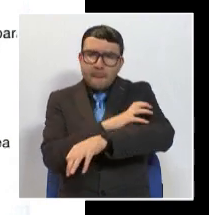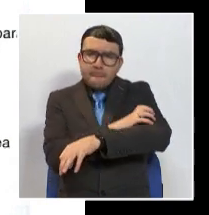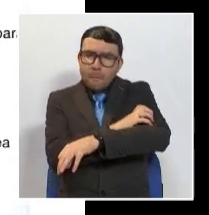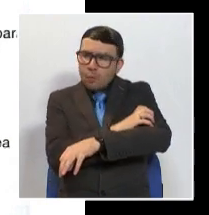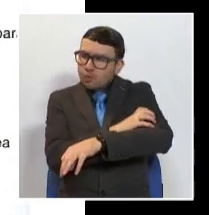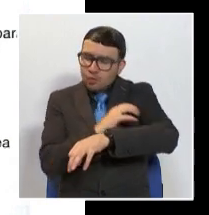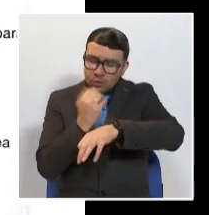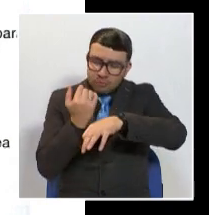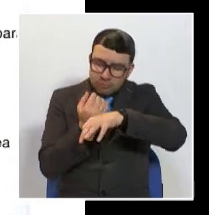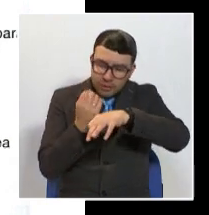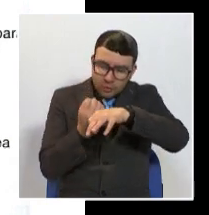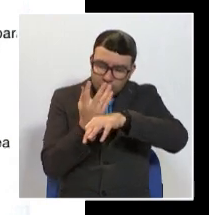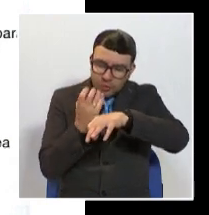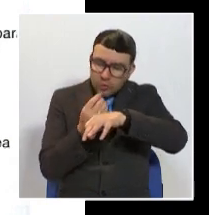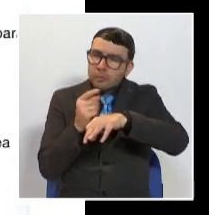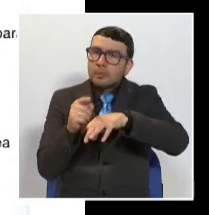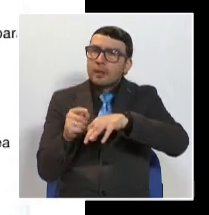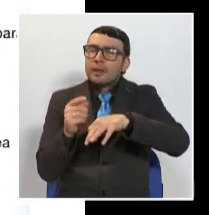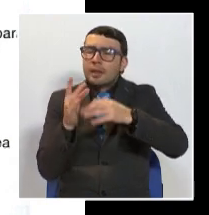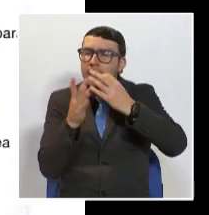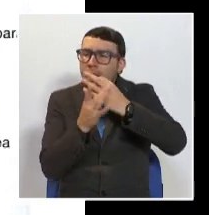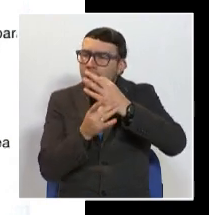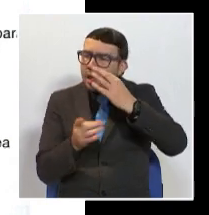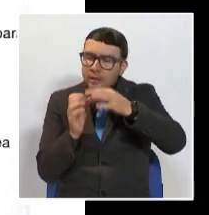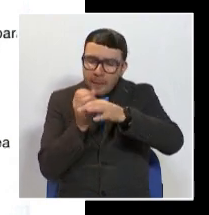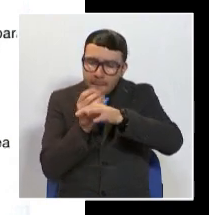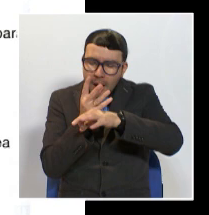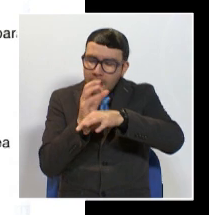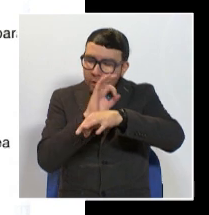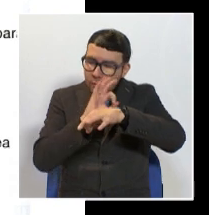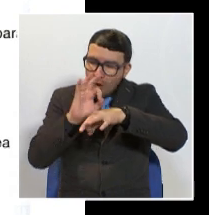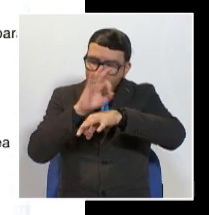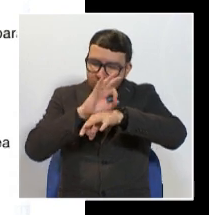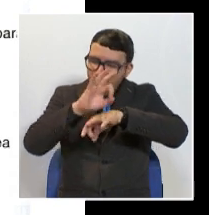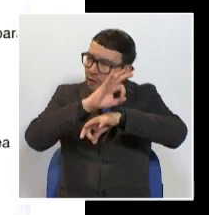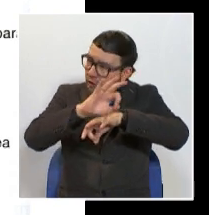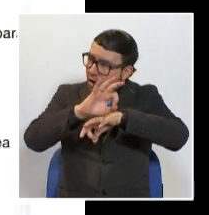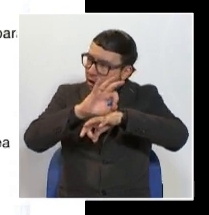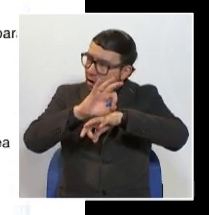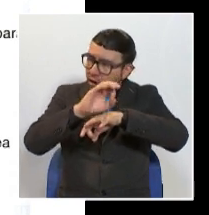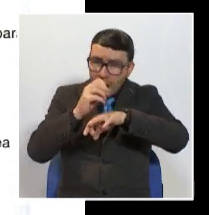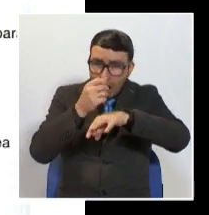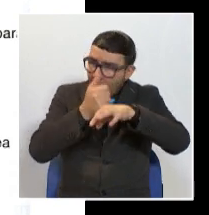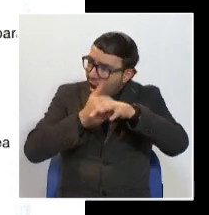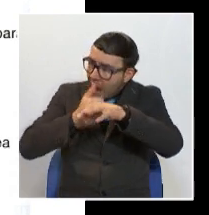sebácea. Y una arteria y una vena y un nervio. Sí, reciben, exacto.